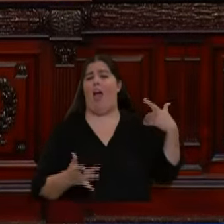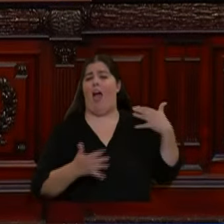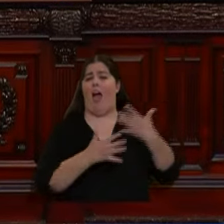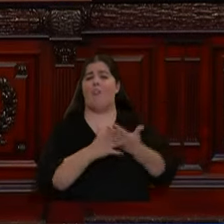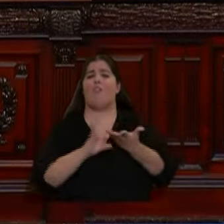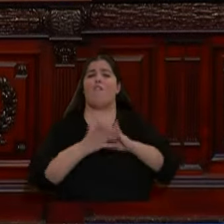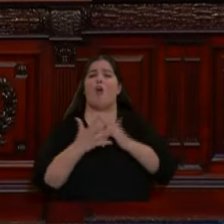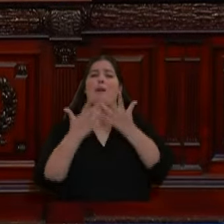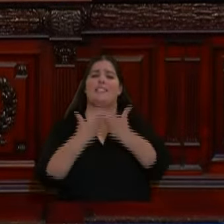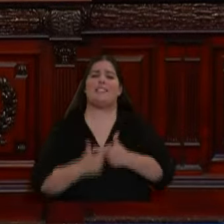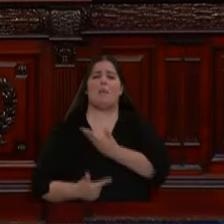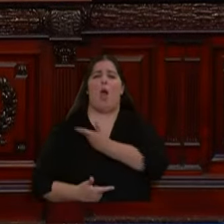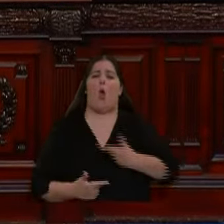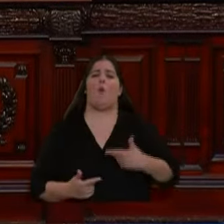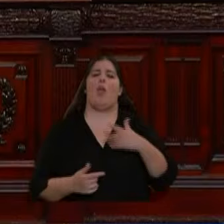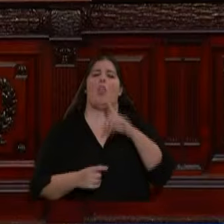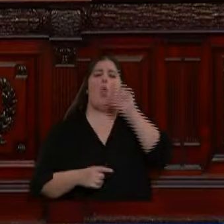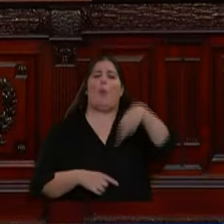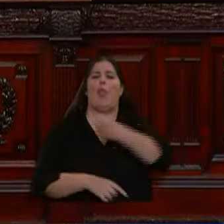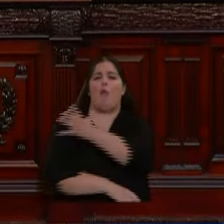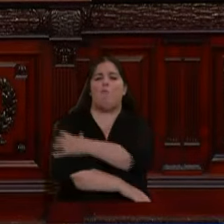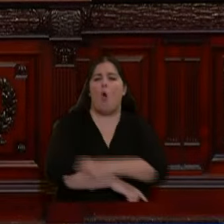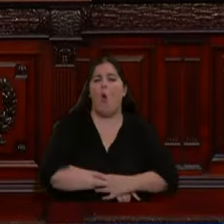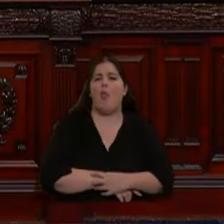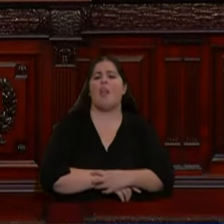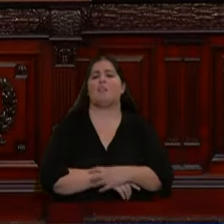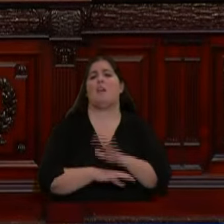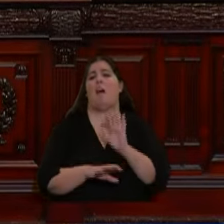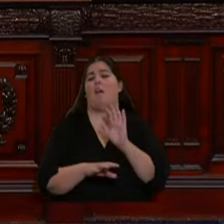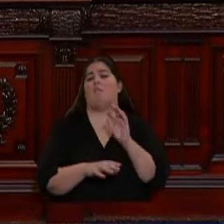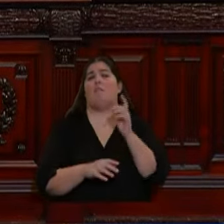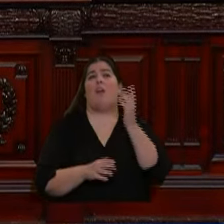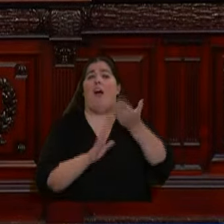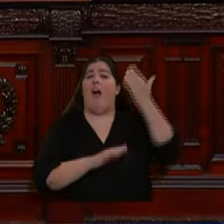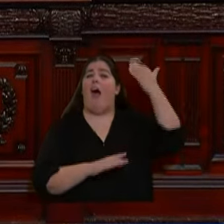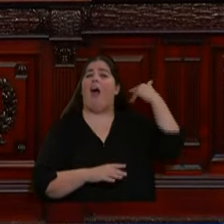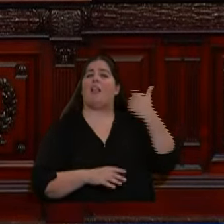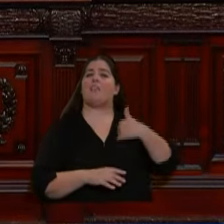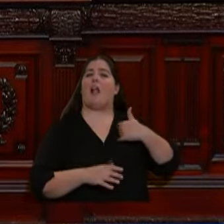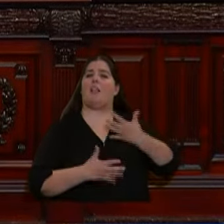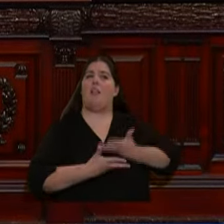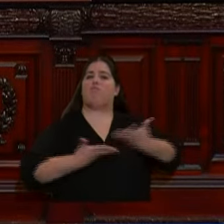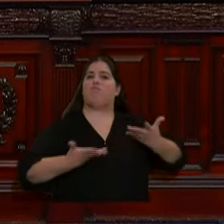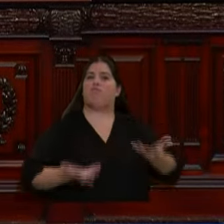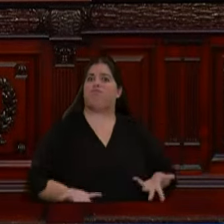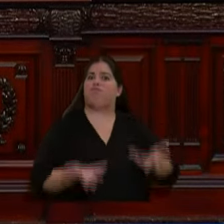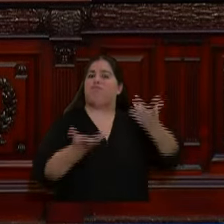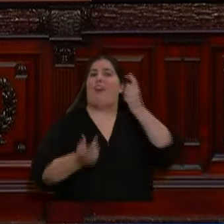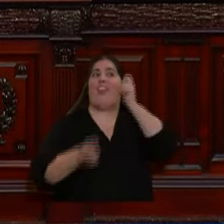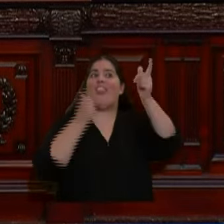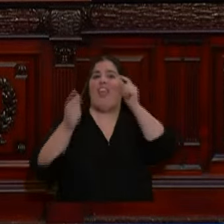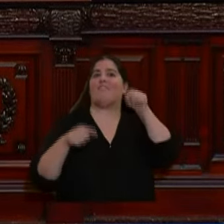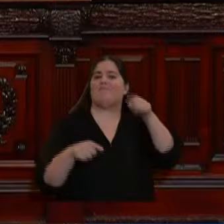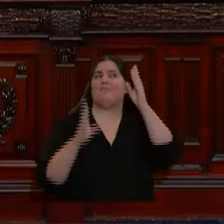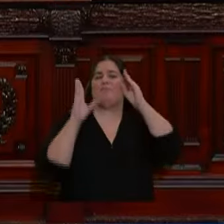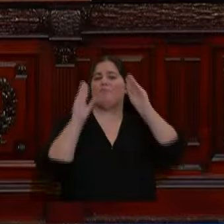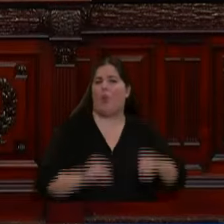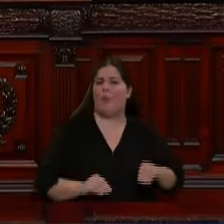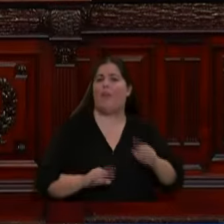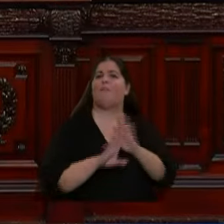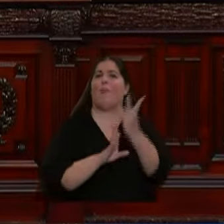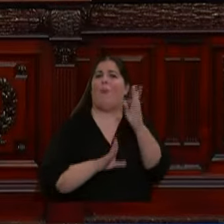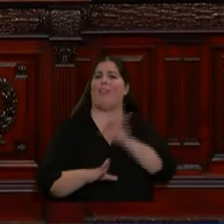modelo empobrecedor y habiendo olvidado casi por completo las ideas que hicieron grande nuestro país, los últimos 20 años han